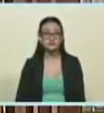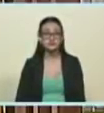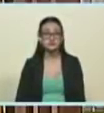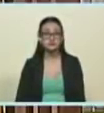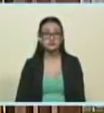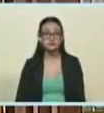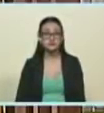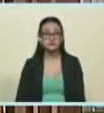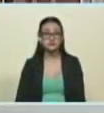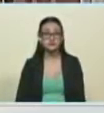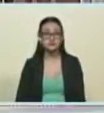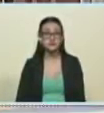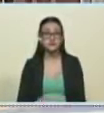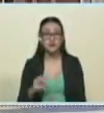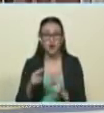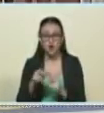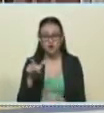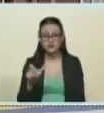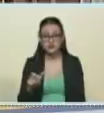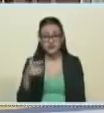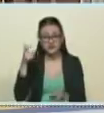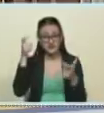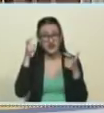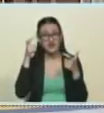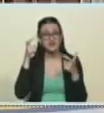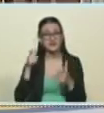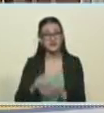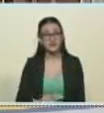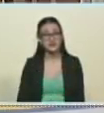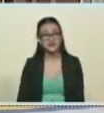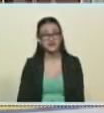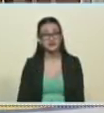Por ahí conocimos a nuestro comandante de lejos, ¿verdad?